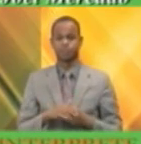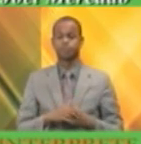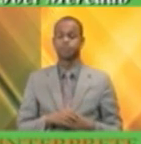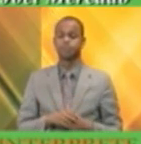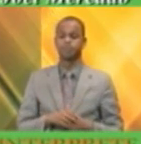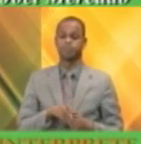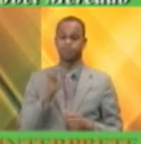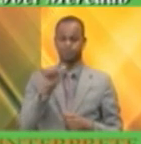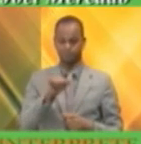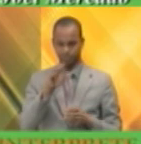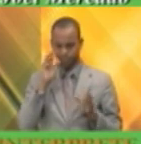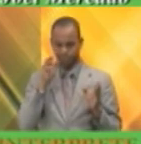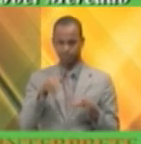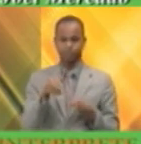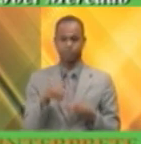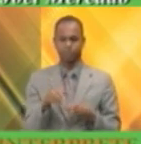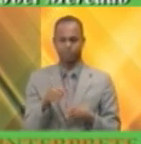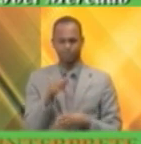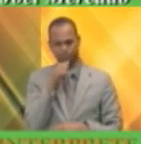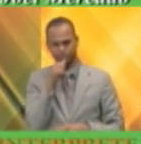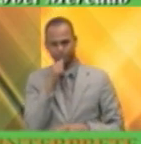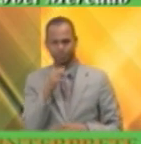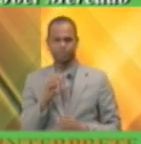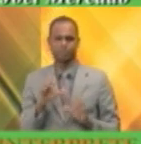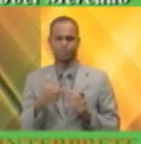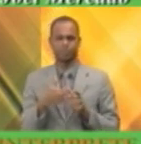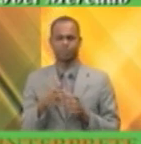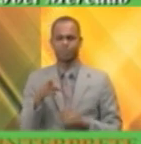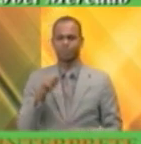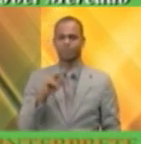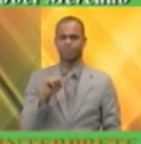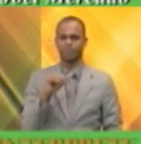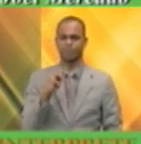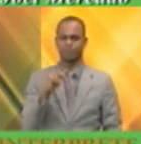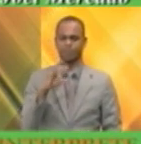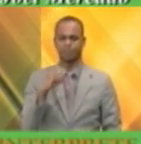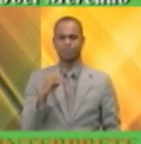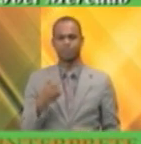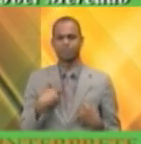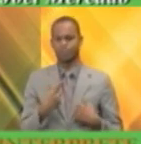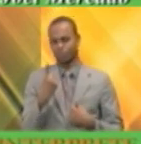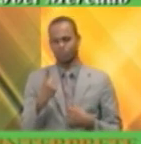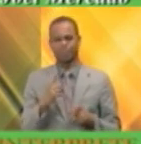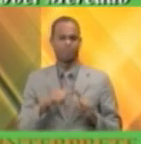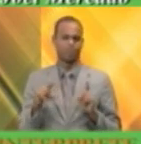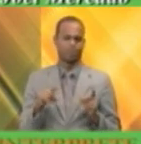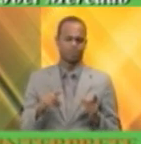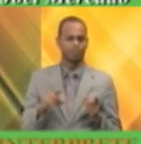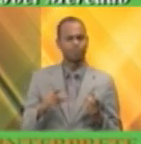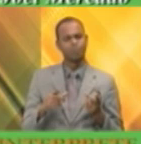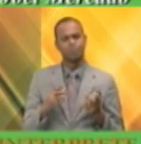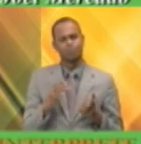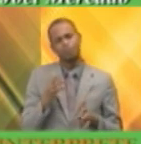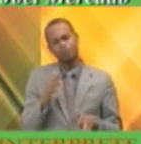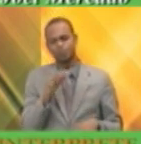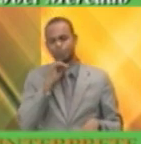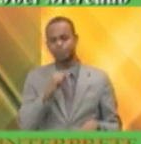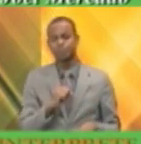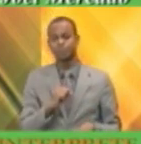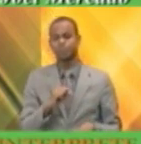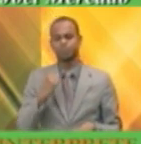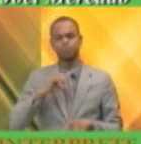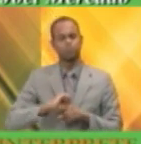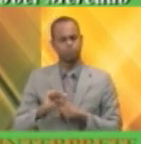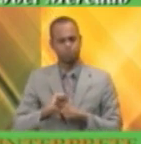que son privadas. El Comité Paralímpico se hizo de una, pero no es que muy moderna, pero con esa se está